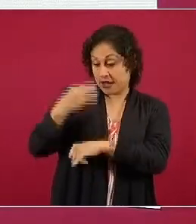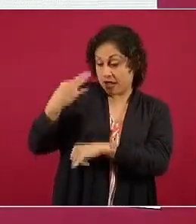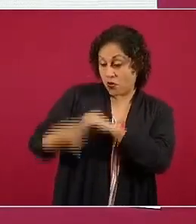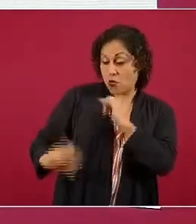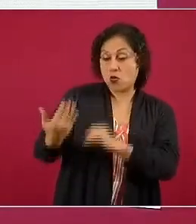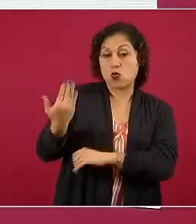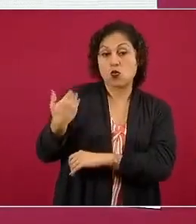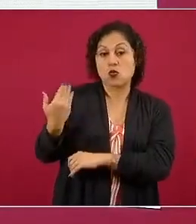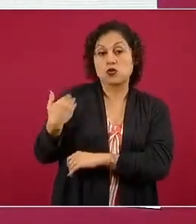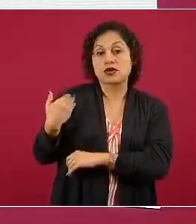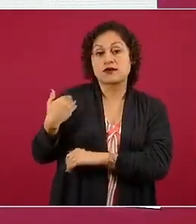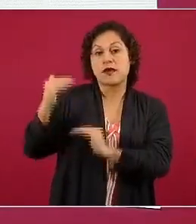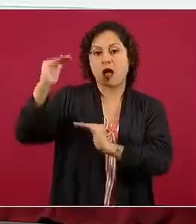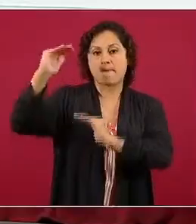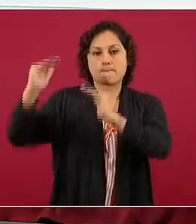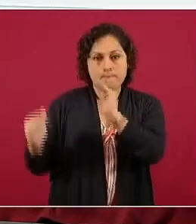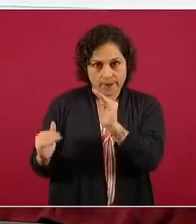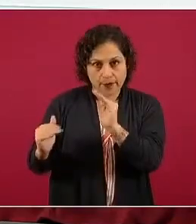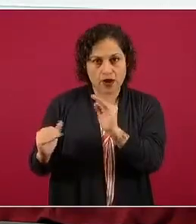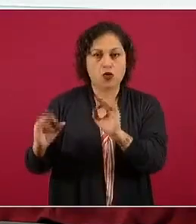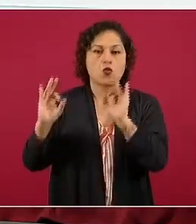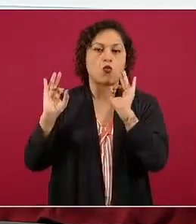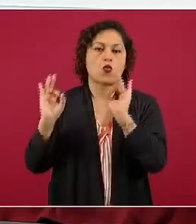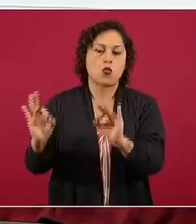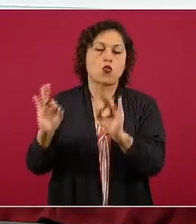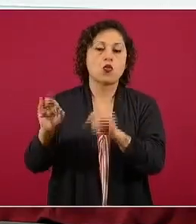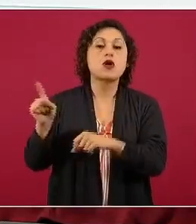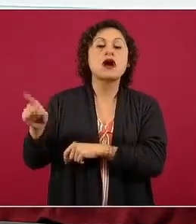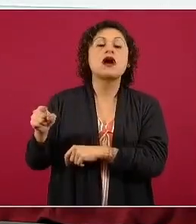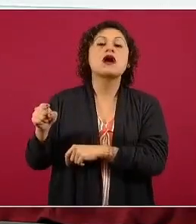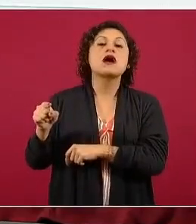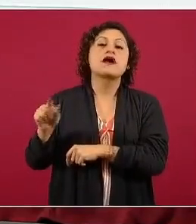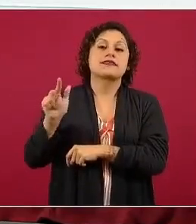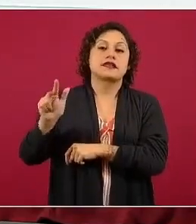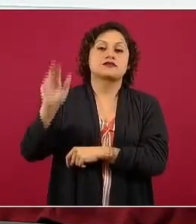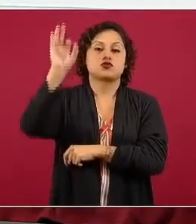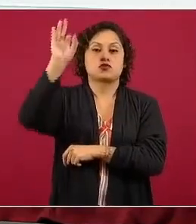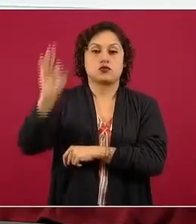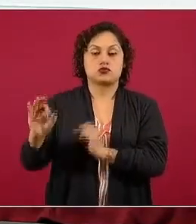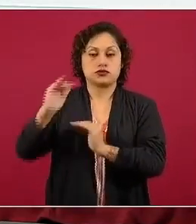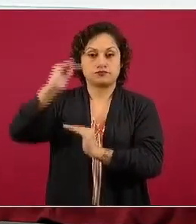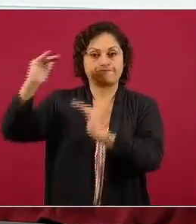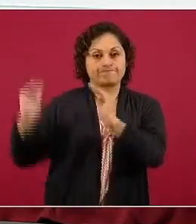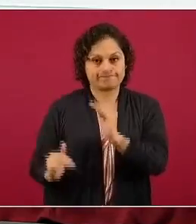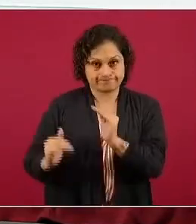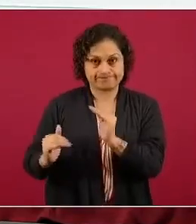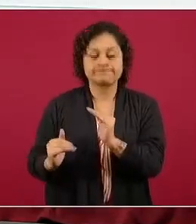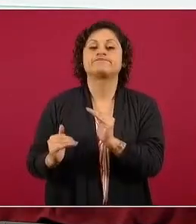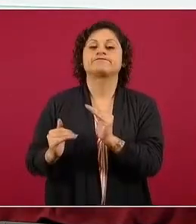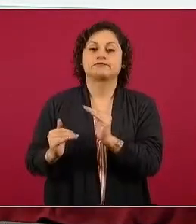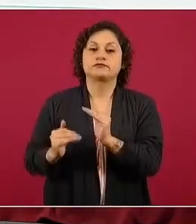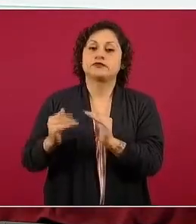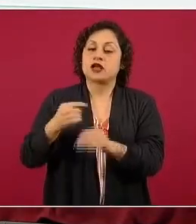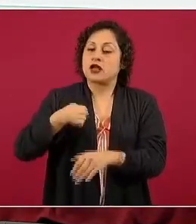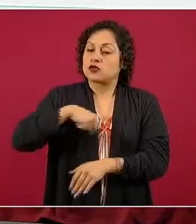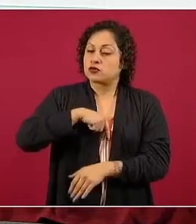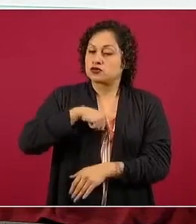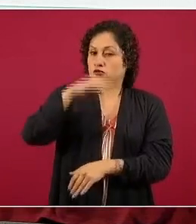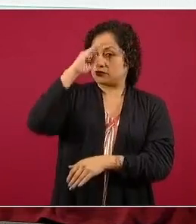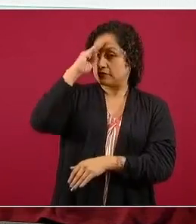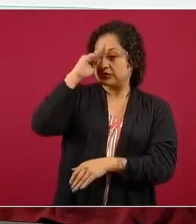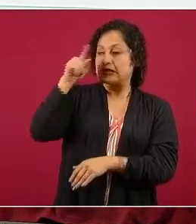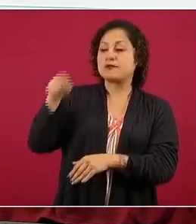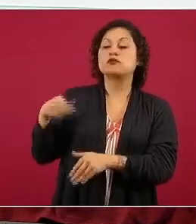semana, tiene un descenso, está abriendo con un descenso de menos 18%, y creemos que este descenso de alguna forma se va a